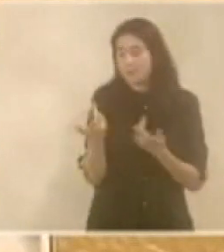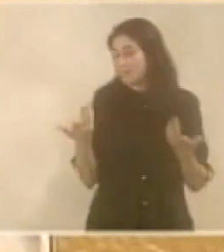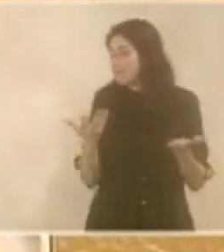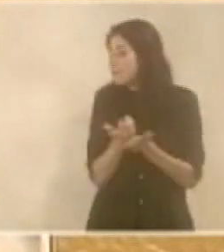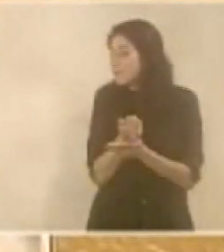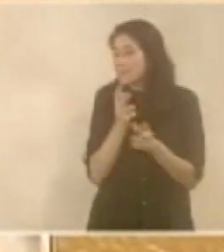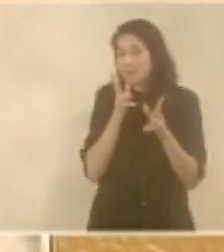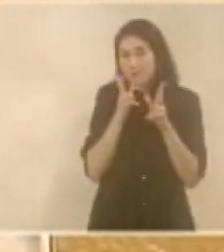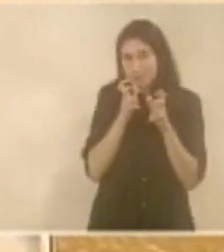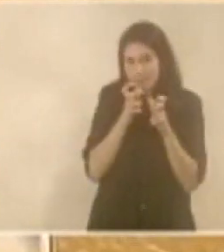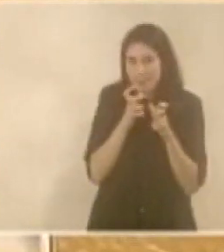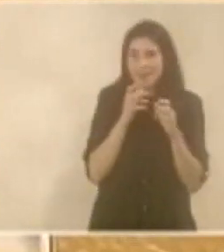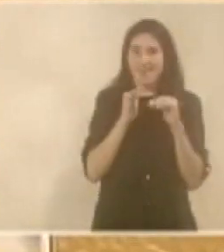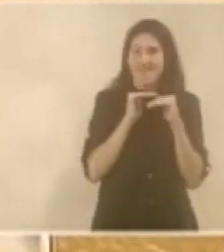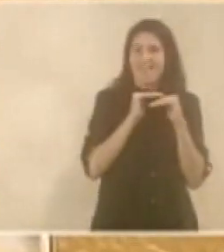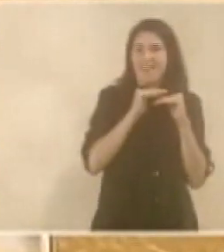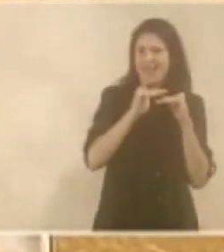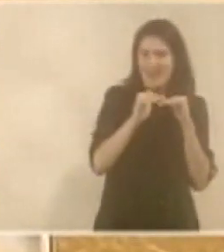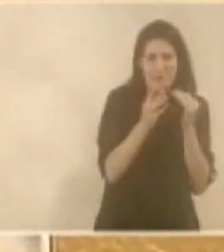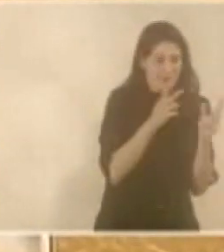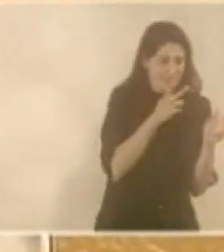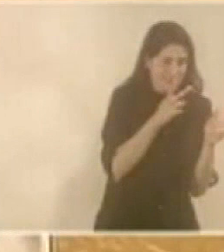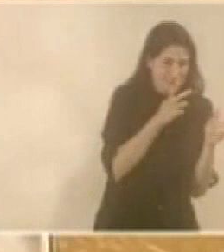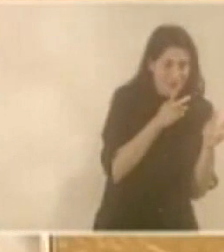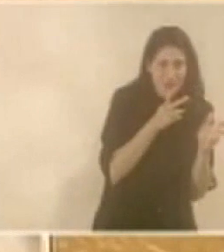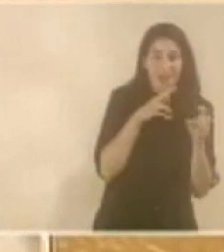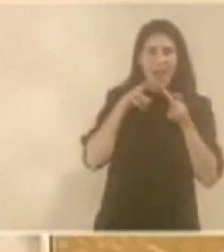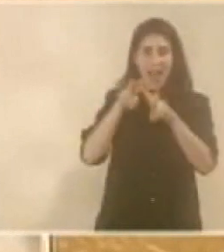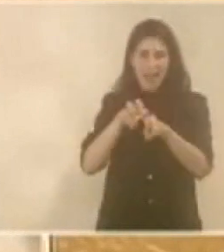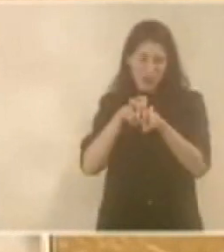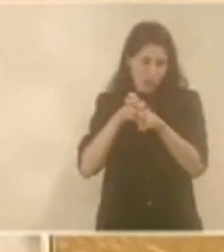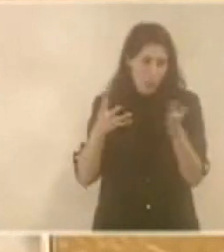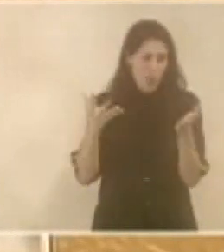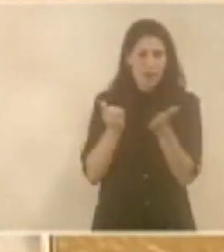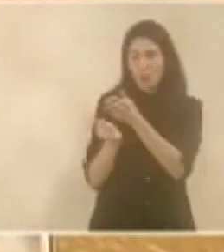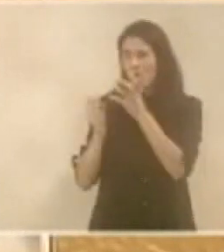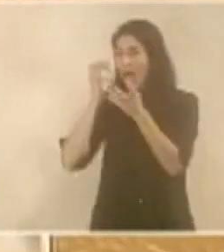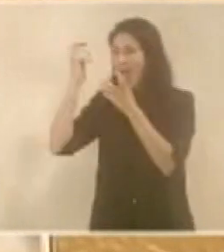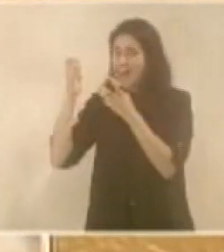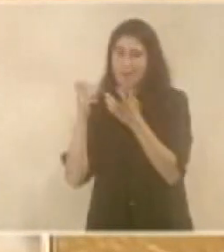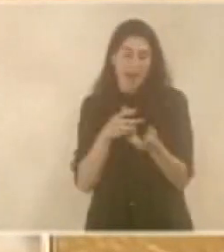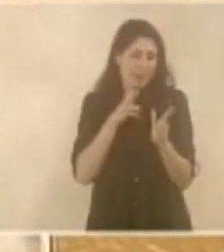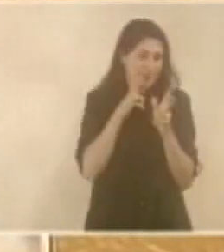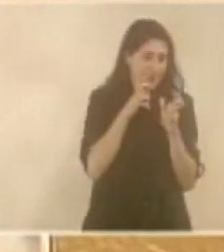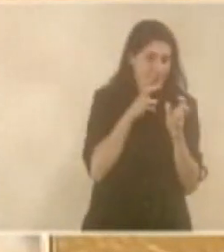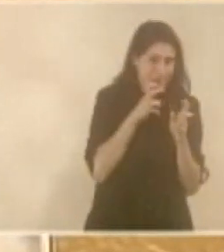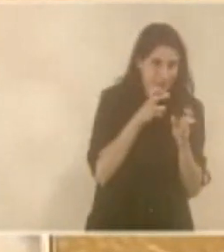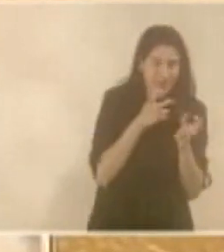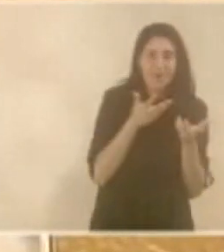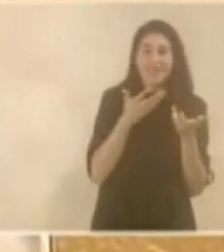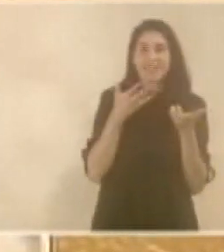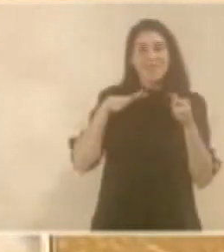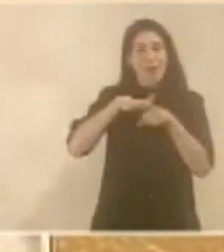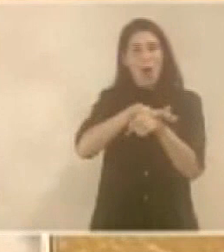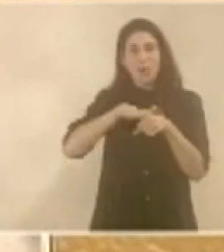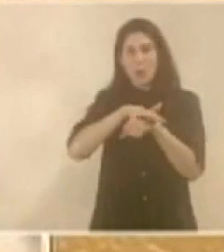esquilmados, la agricultura destruida y arruinada la ganadería, la estructura administrativa del Estado desarticulada. El